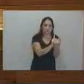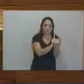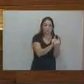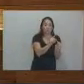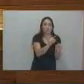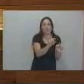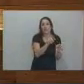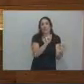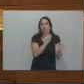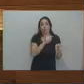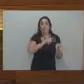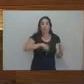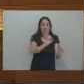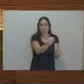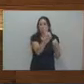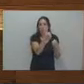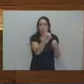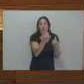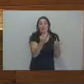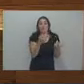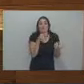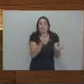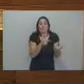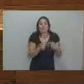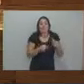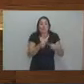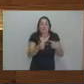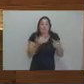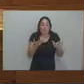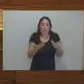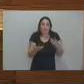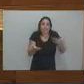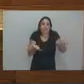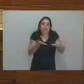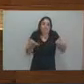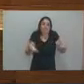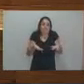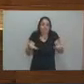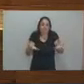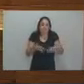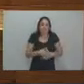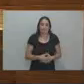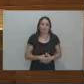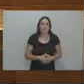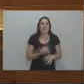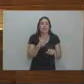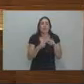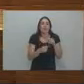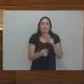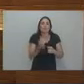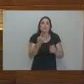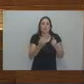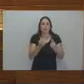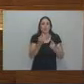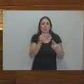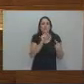discusión con Podemos y eso hace que, bueno, pues la intervención sea la que sea, ¿no? Hay cuestiones que nos gustaría y vamos a tener tiempo a